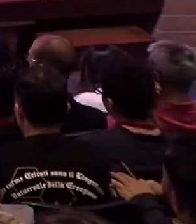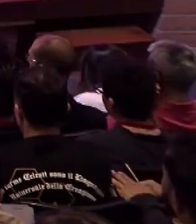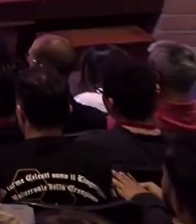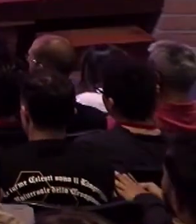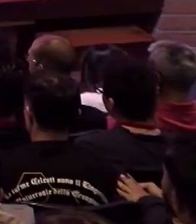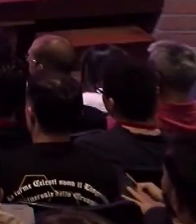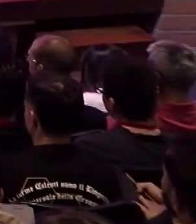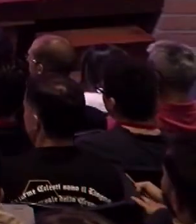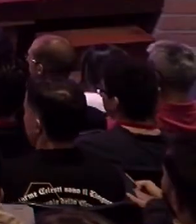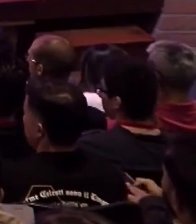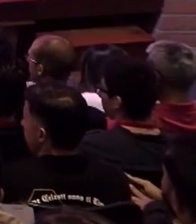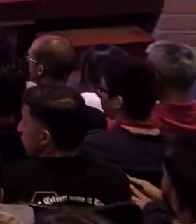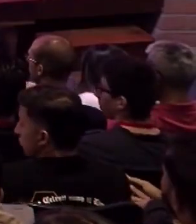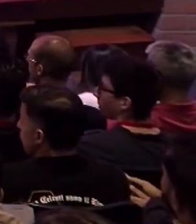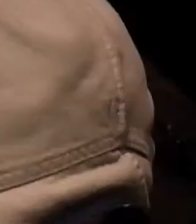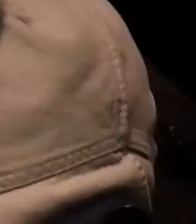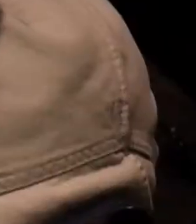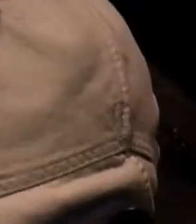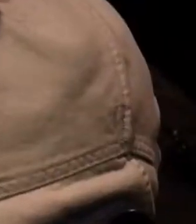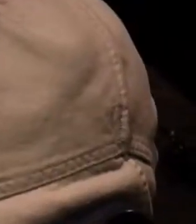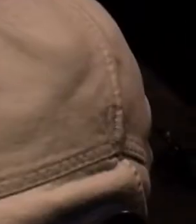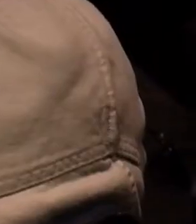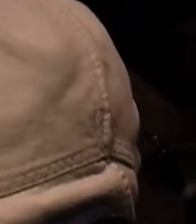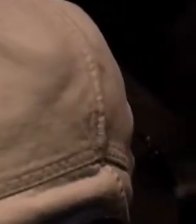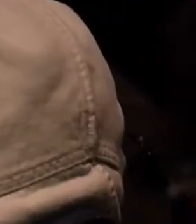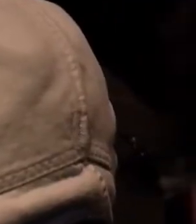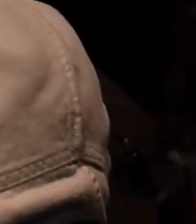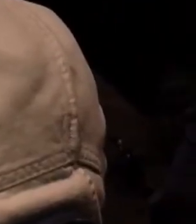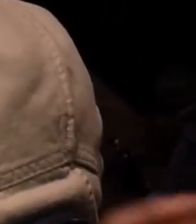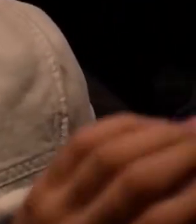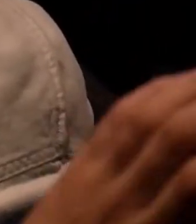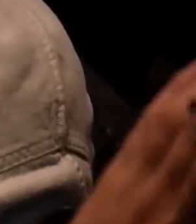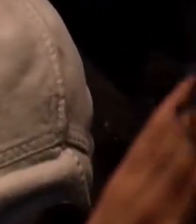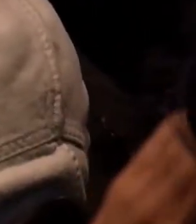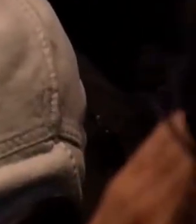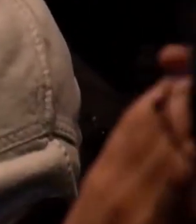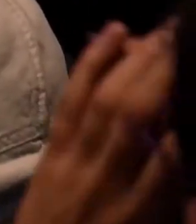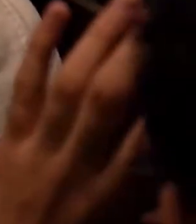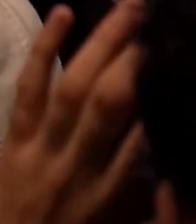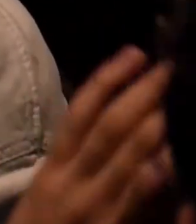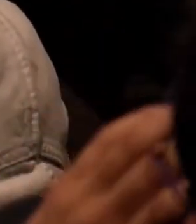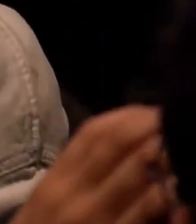OpenAI y demás estaban apuntando en un principio a lo que era la inteligencia artificial general, ¿no?